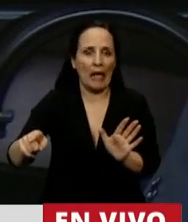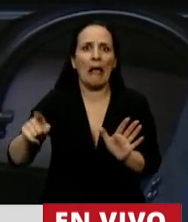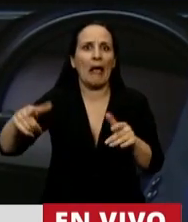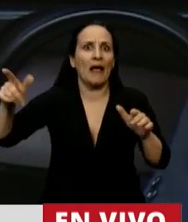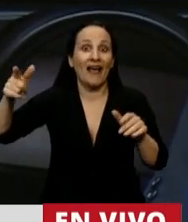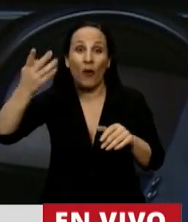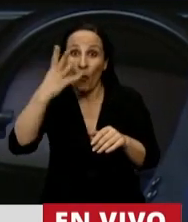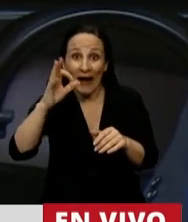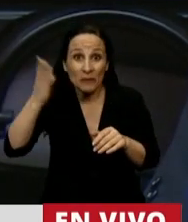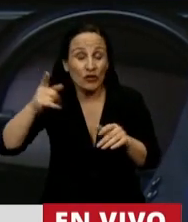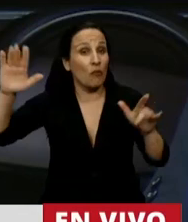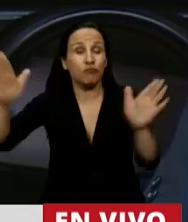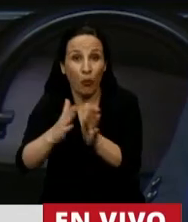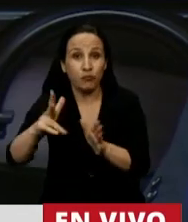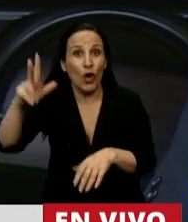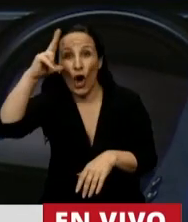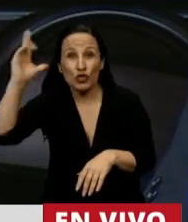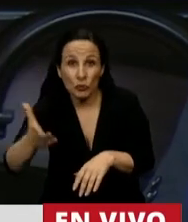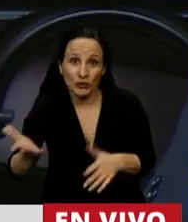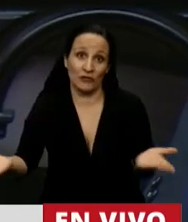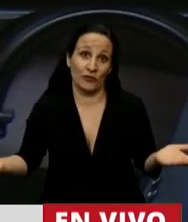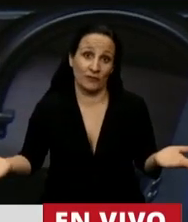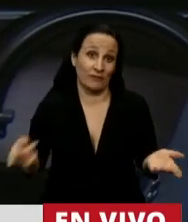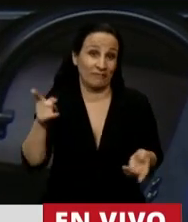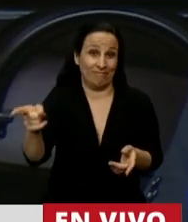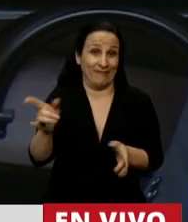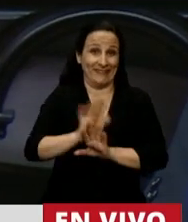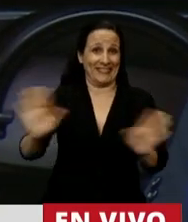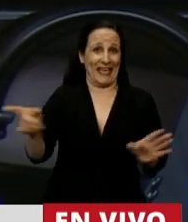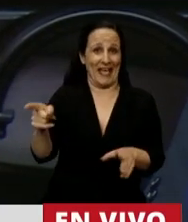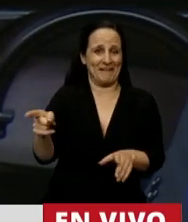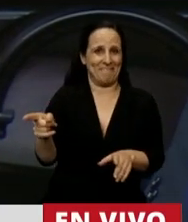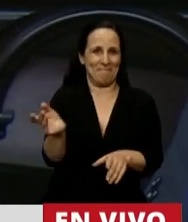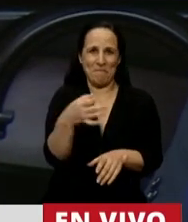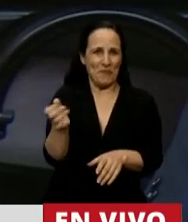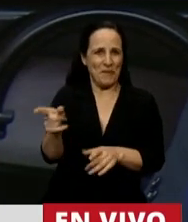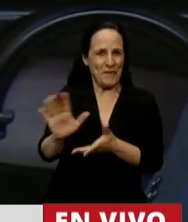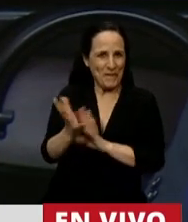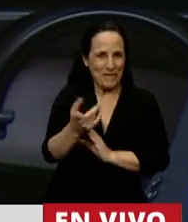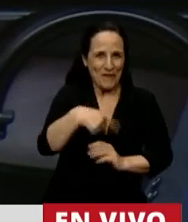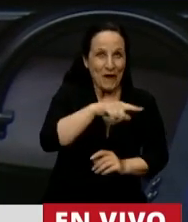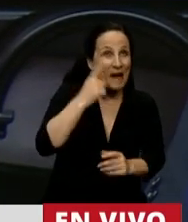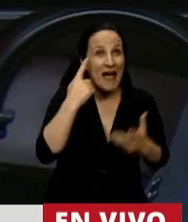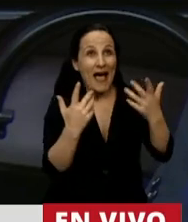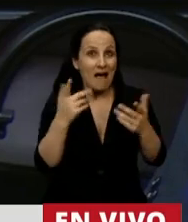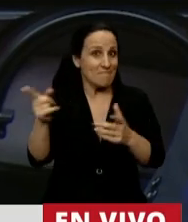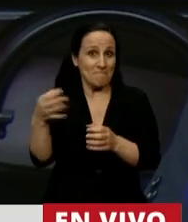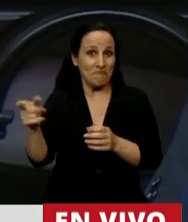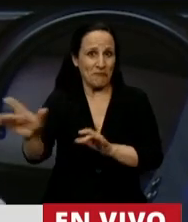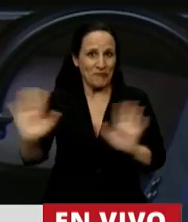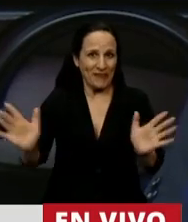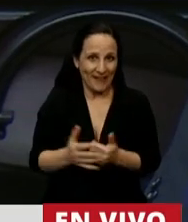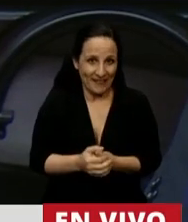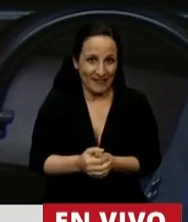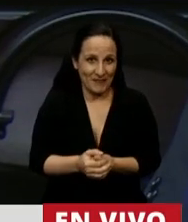del 8%. Entonces ahí está una respuesta concreta a aquellas cuestiones que nos venimos planteando.